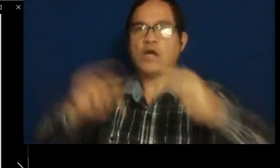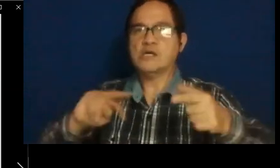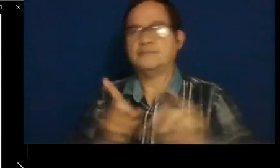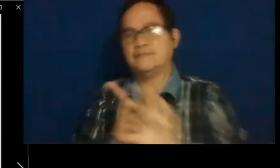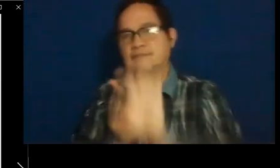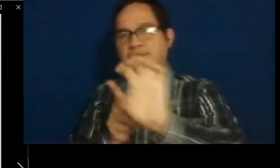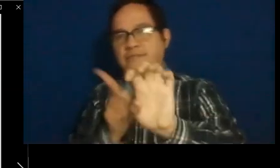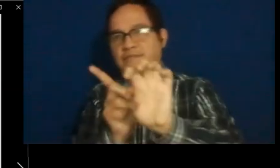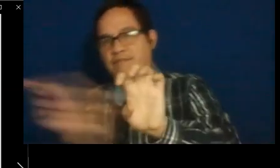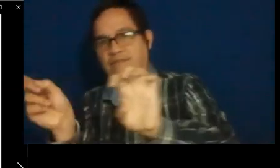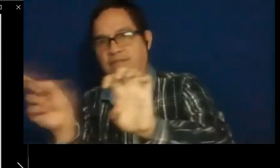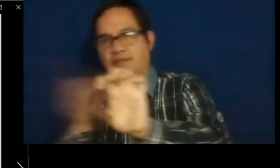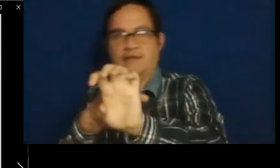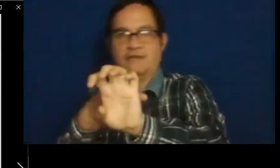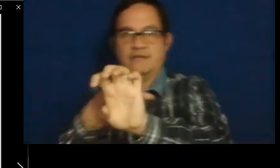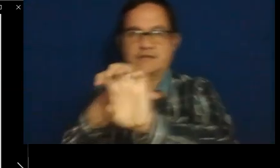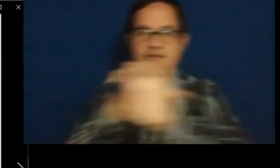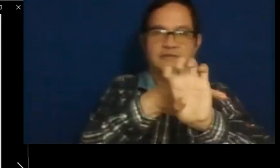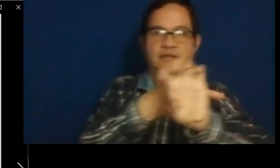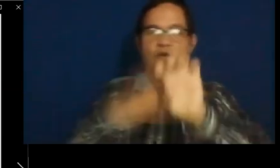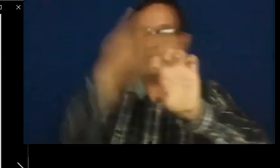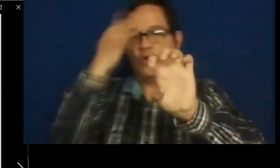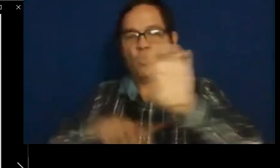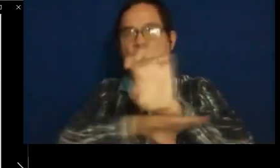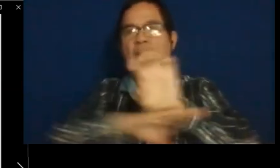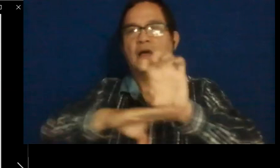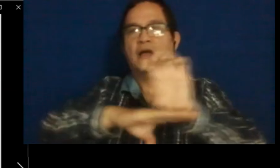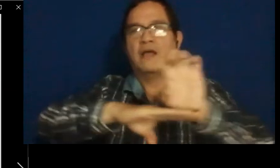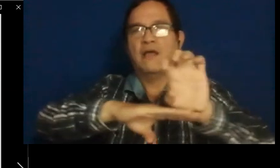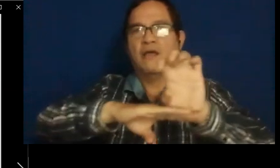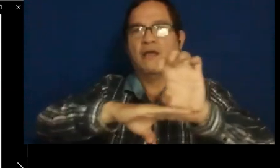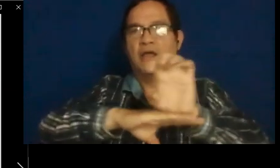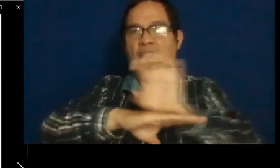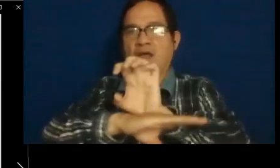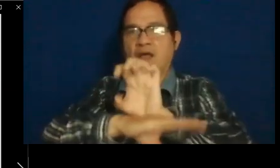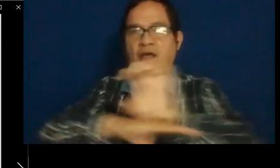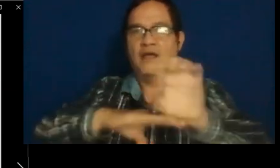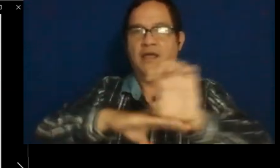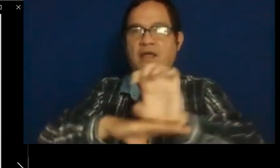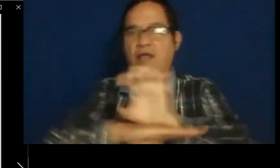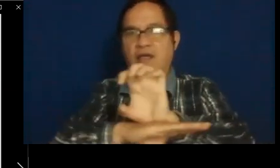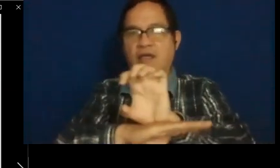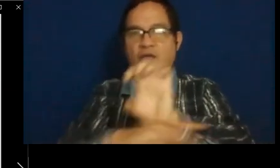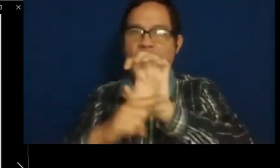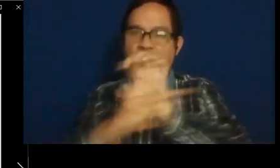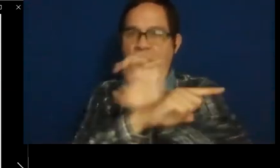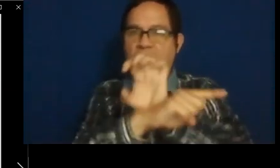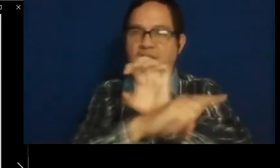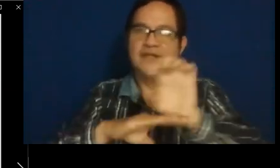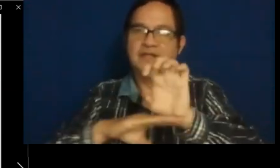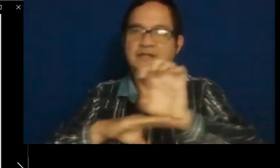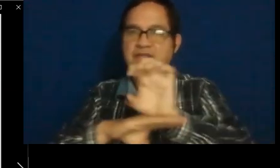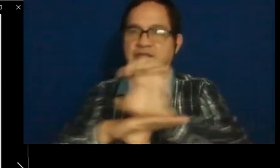en particular es la masa 1, está en contacto con una superficie y al tener este contacto pues va a generar una fricción, ¿listo? Que